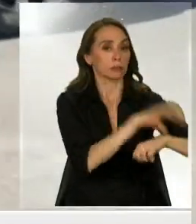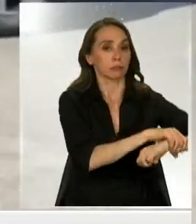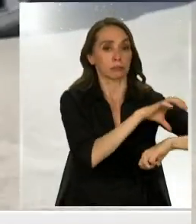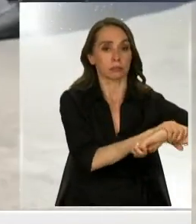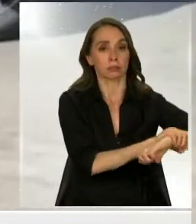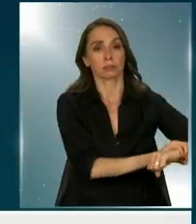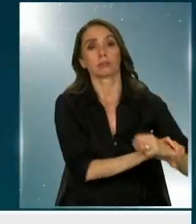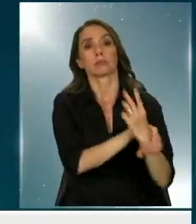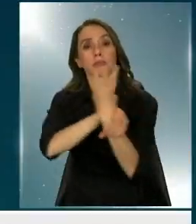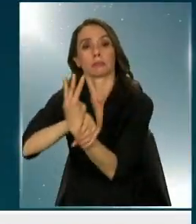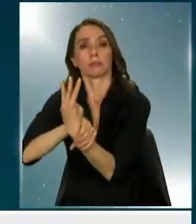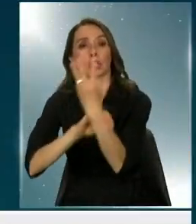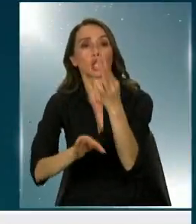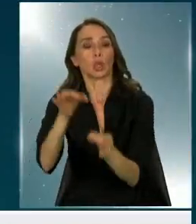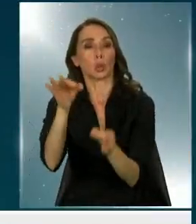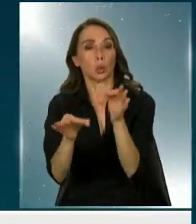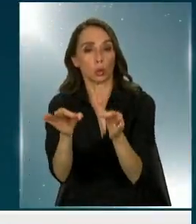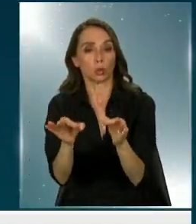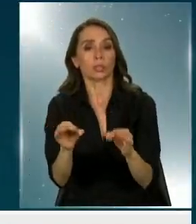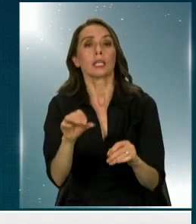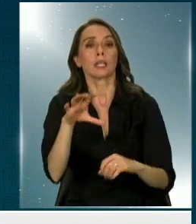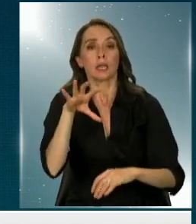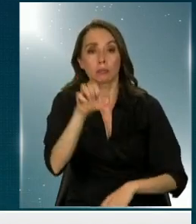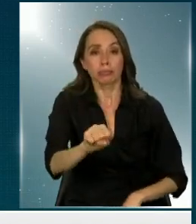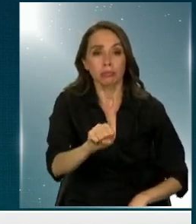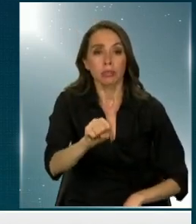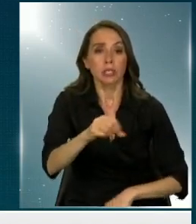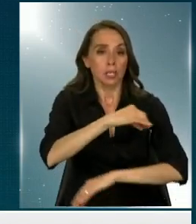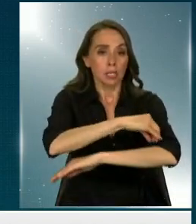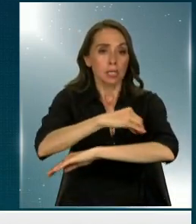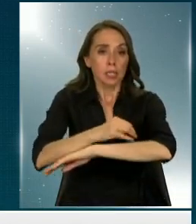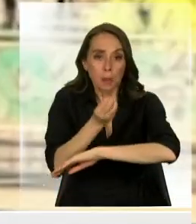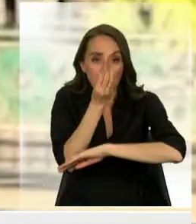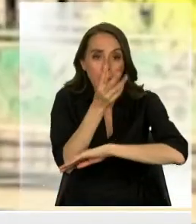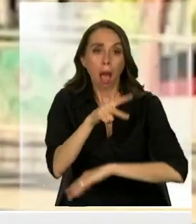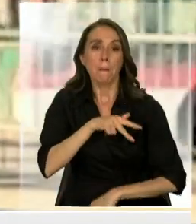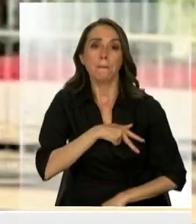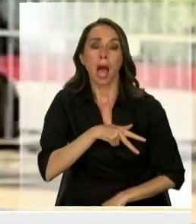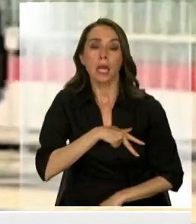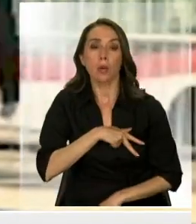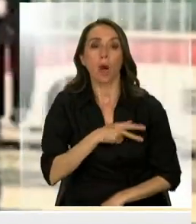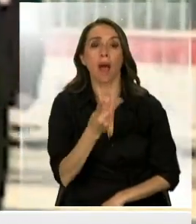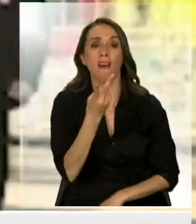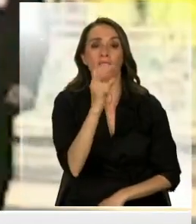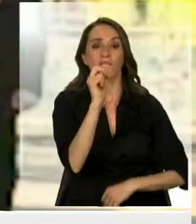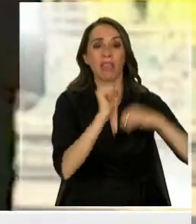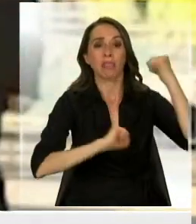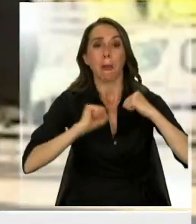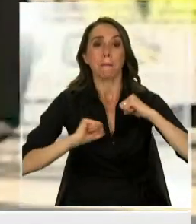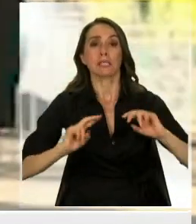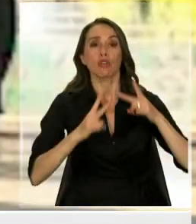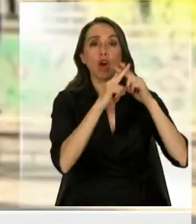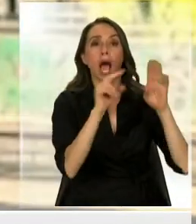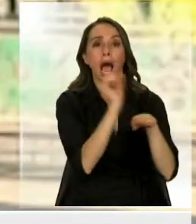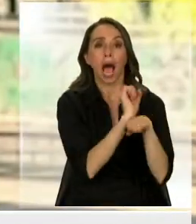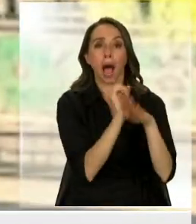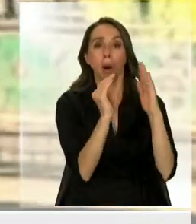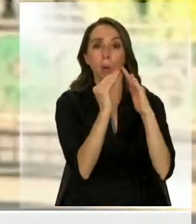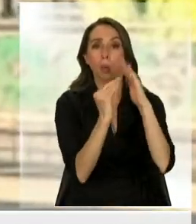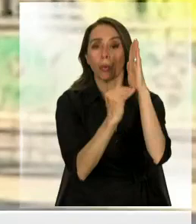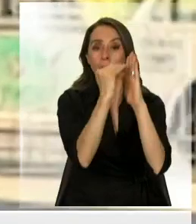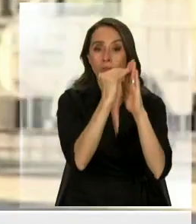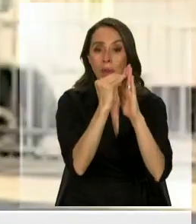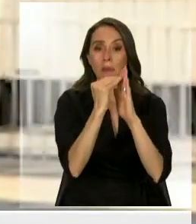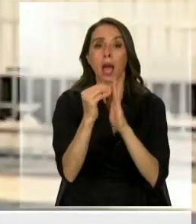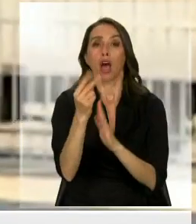de la justicia. Además, se incautaron plantas de marihuana y se determinó que al menos 20 inmobiliarias y 2 automotoras fueron creadas para lavar